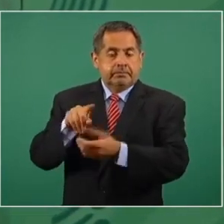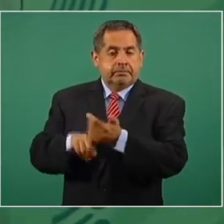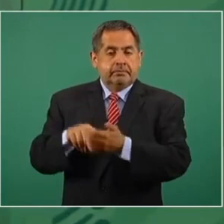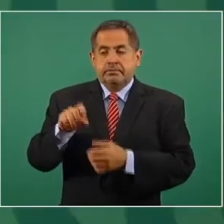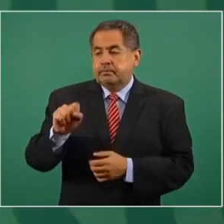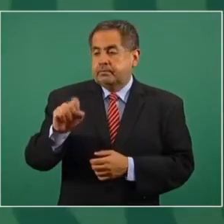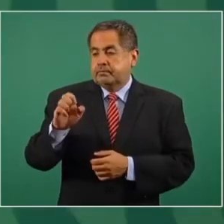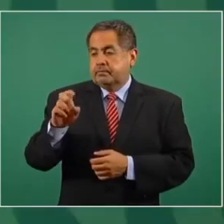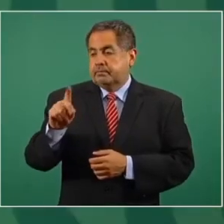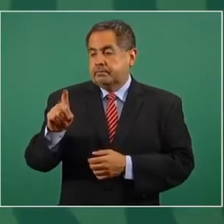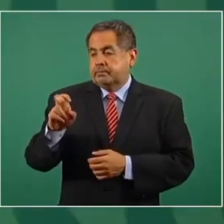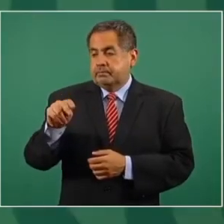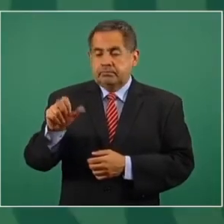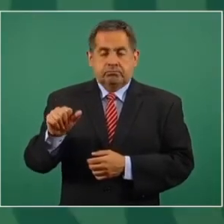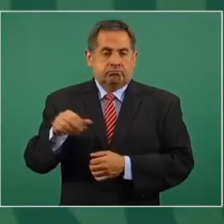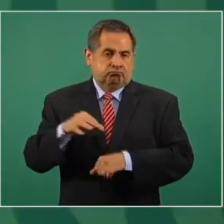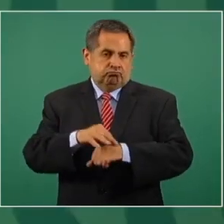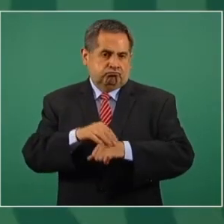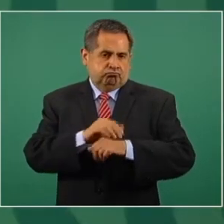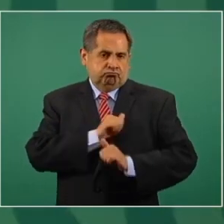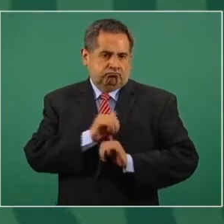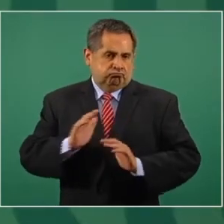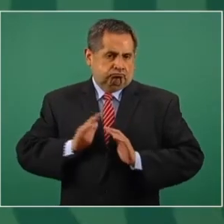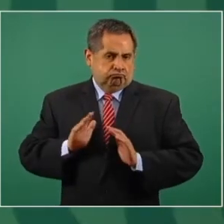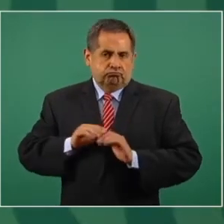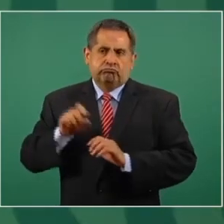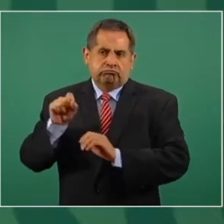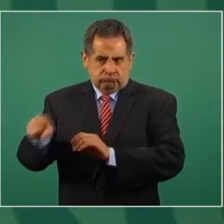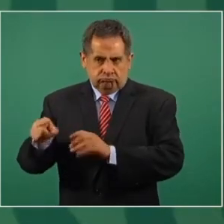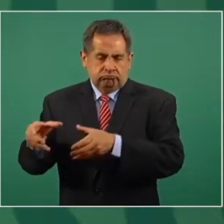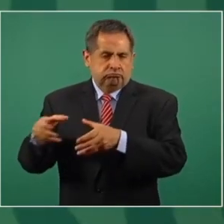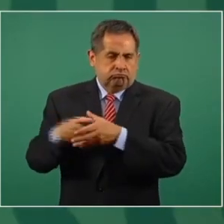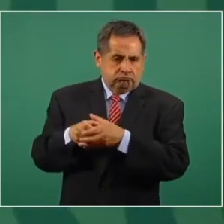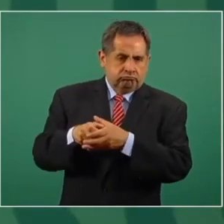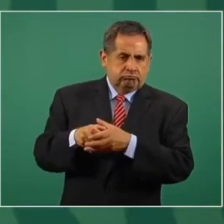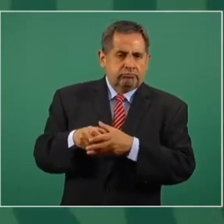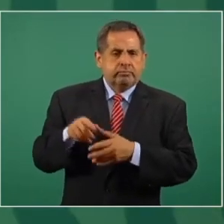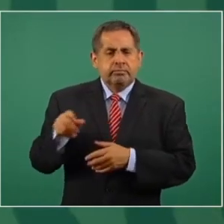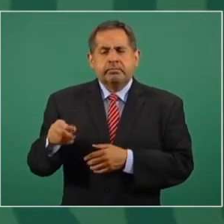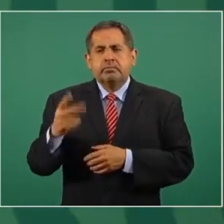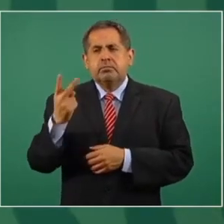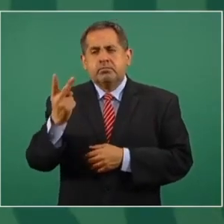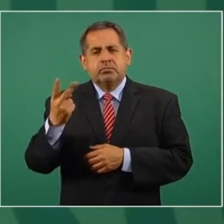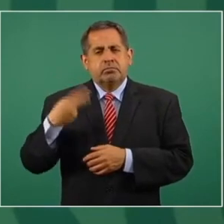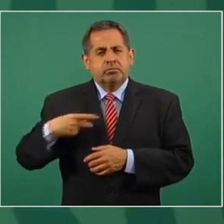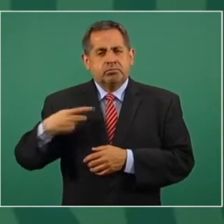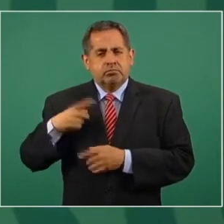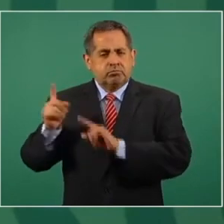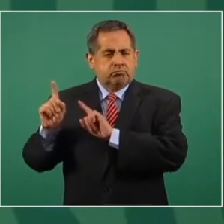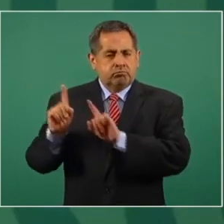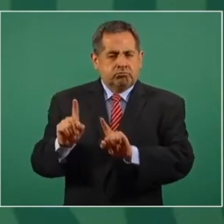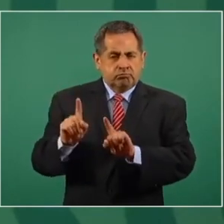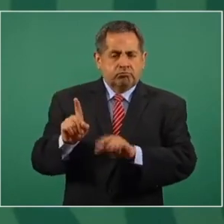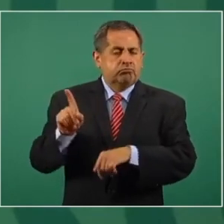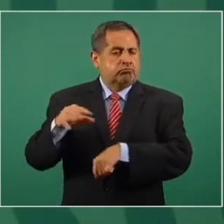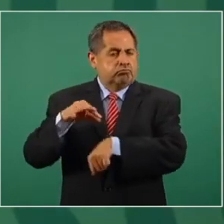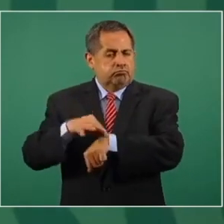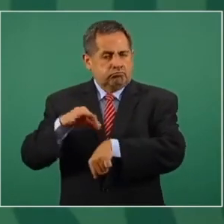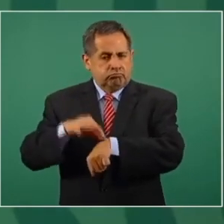Defensa, médico militar, y las dos personas, dos